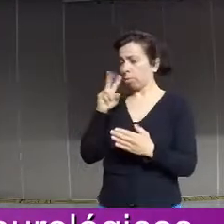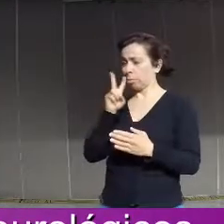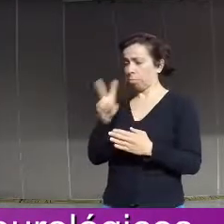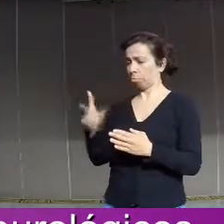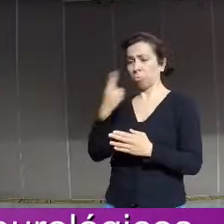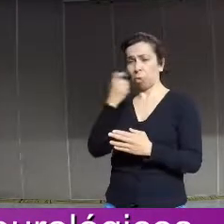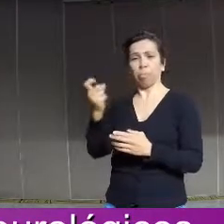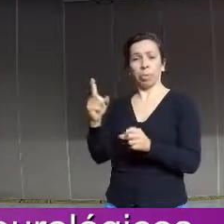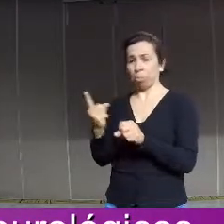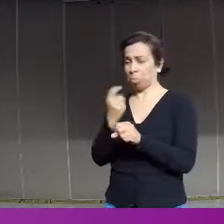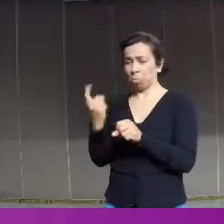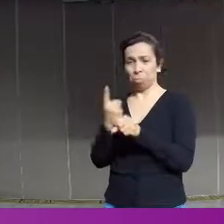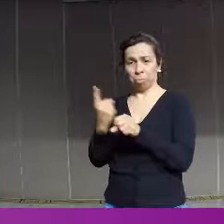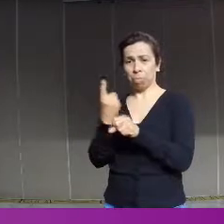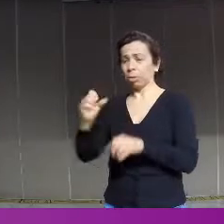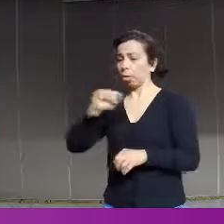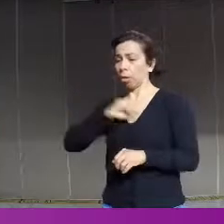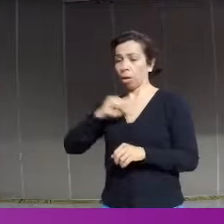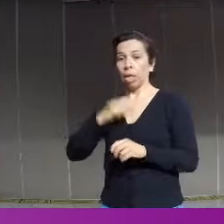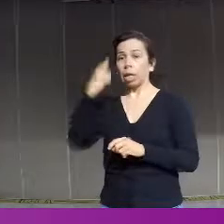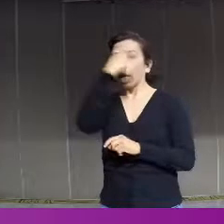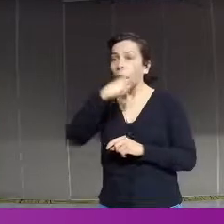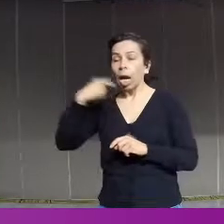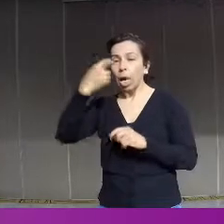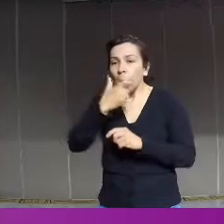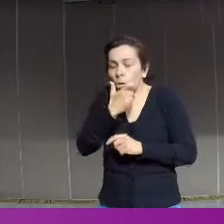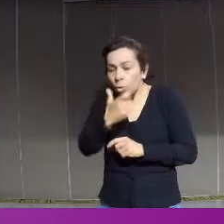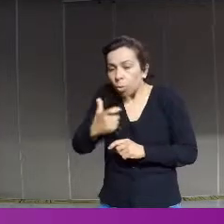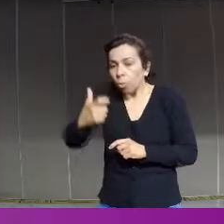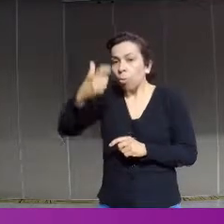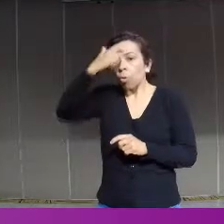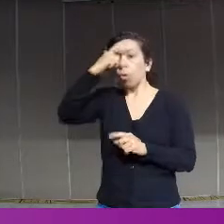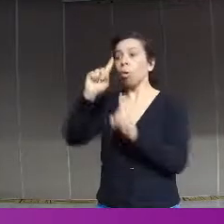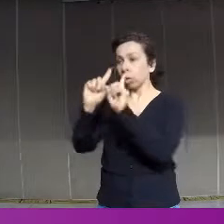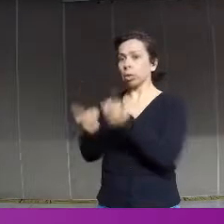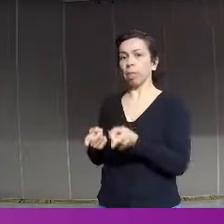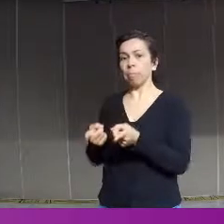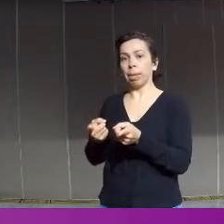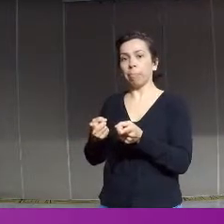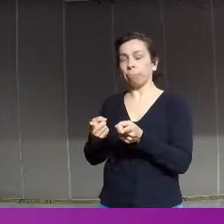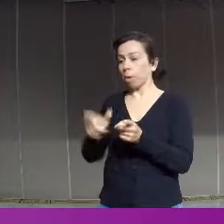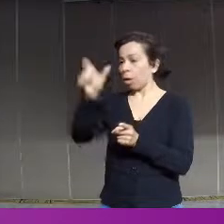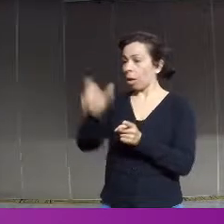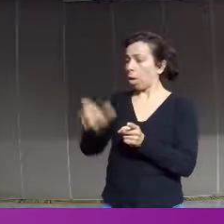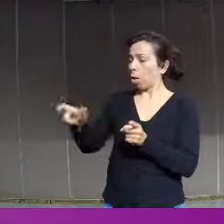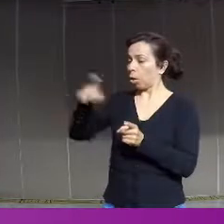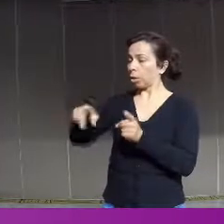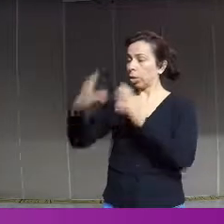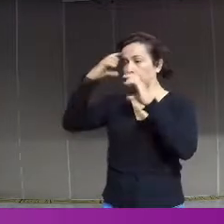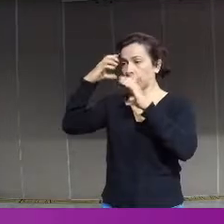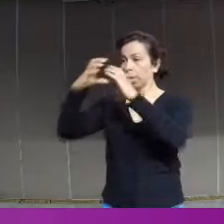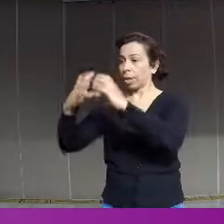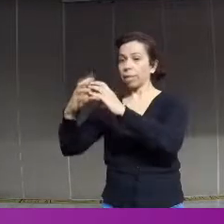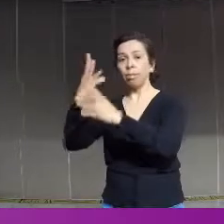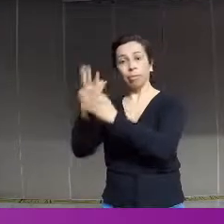la ingesta o se ponen colorados o aumentan el tono. Los chicos con encefalopatía crónica no evolutiva muchas